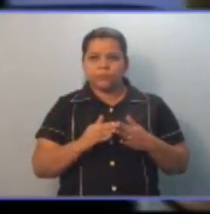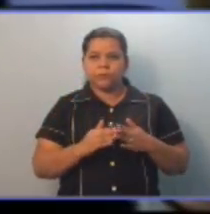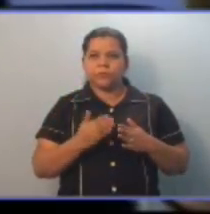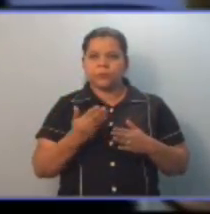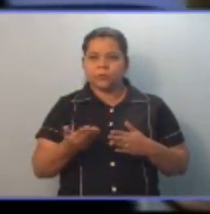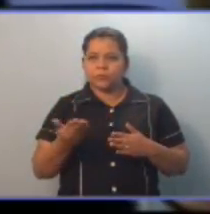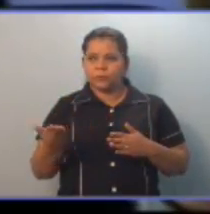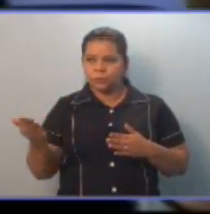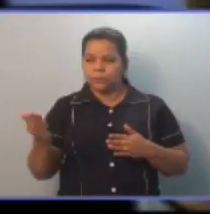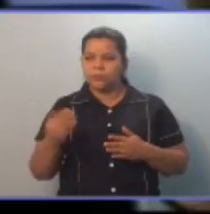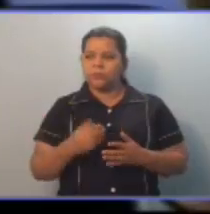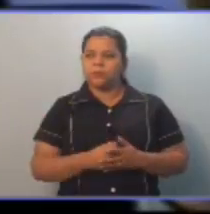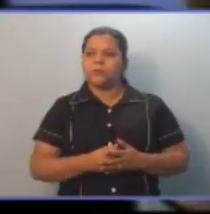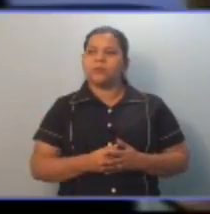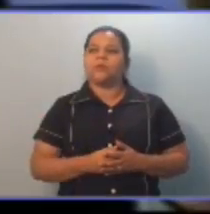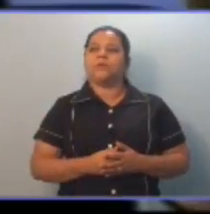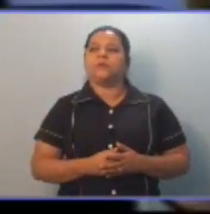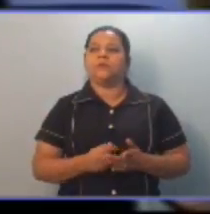materia jurisprudencial,